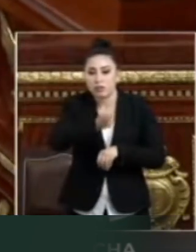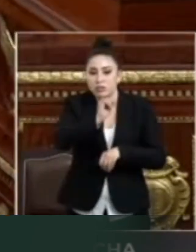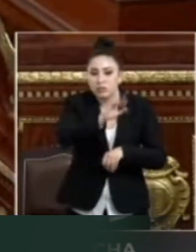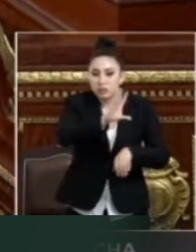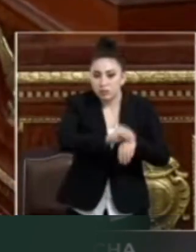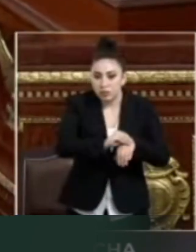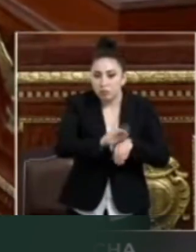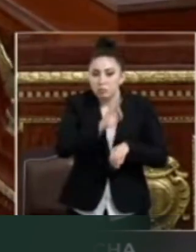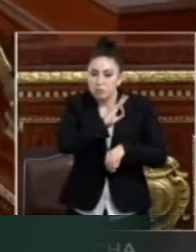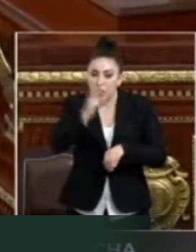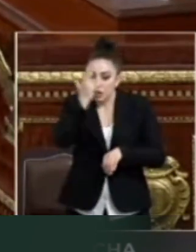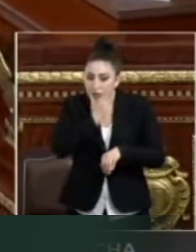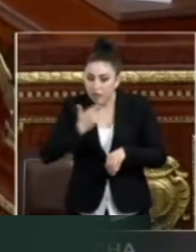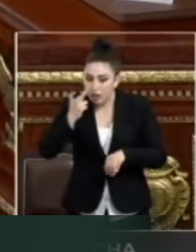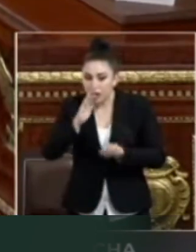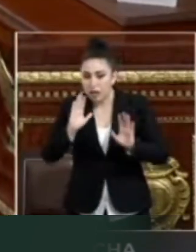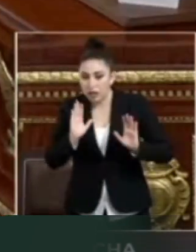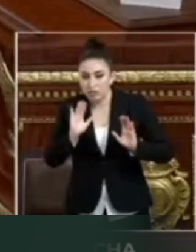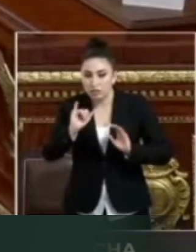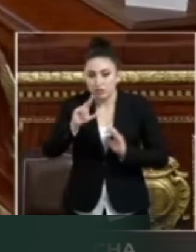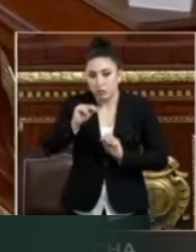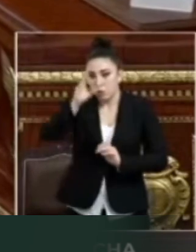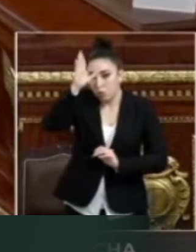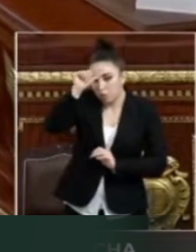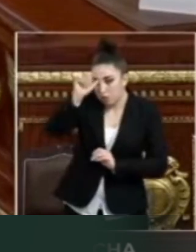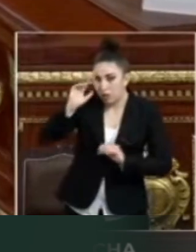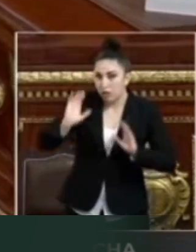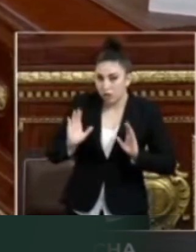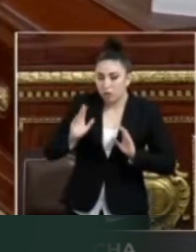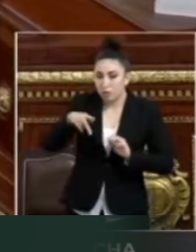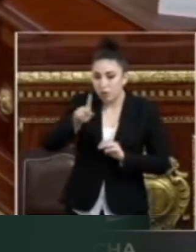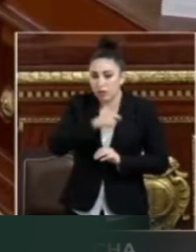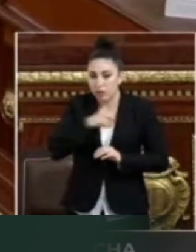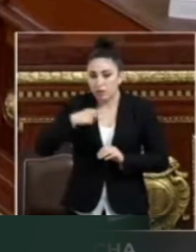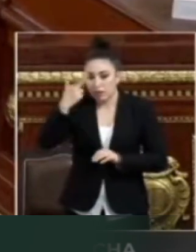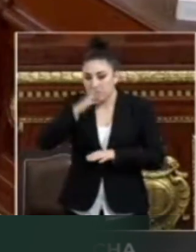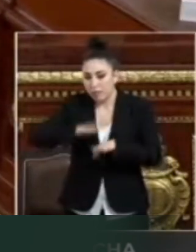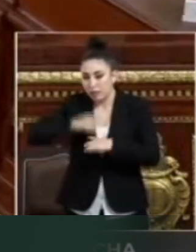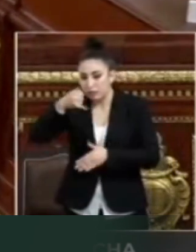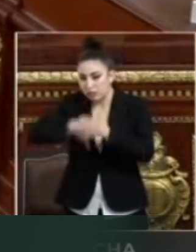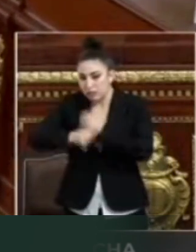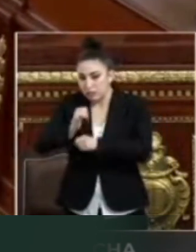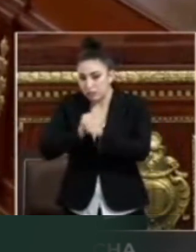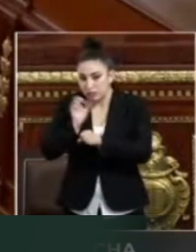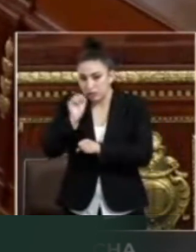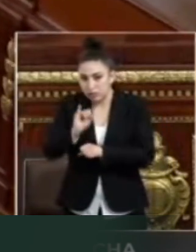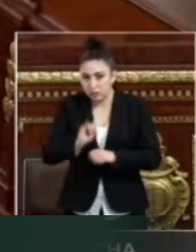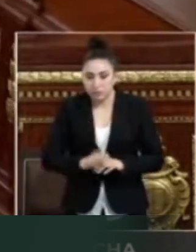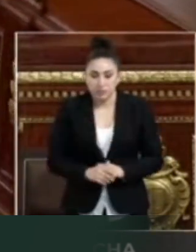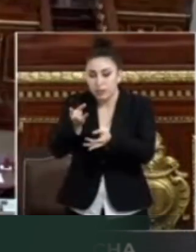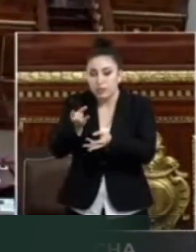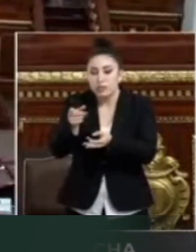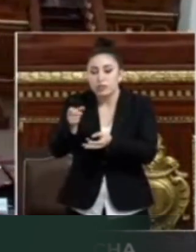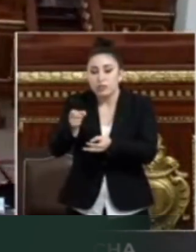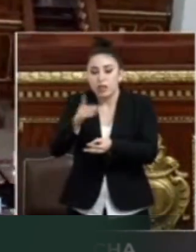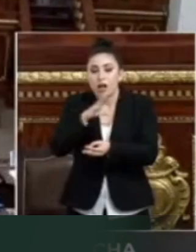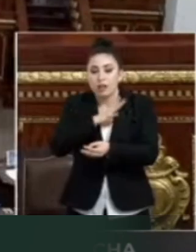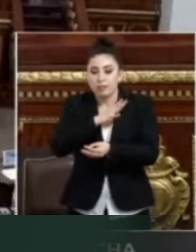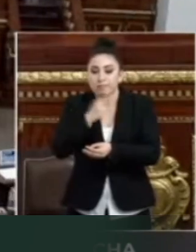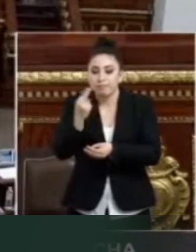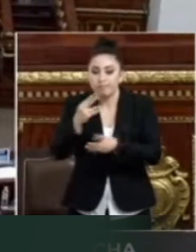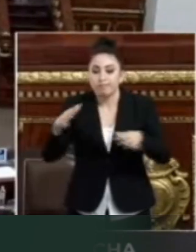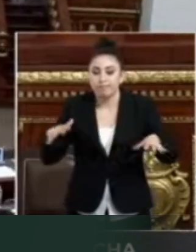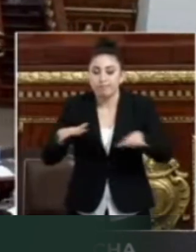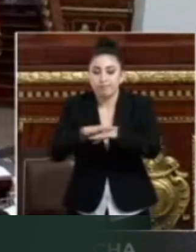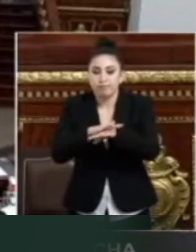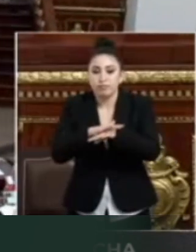General. Gaviño Ambriz dijo que si bien a nivel local hay una serie de obligaciones y cargas que los centros de asistencia social deben cumplir, lo cierto